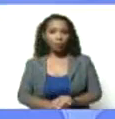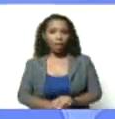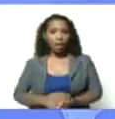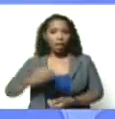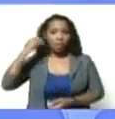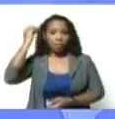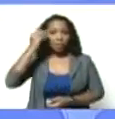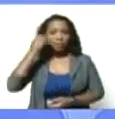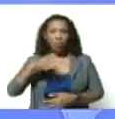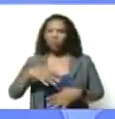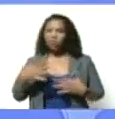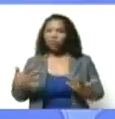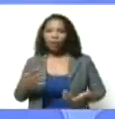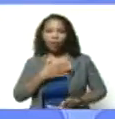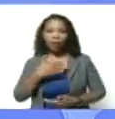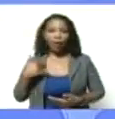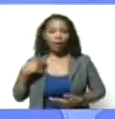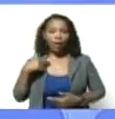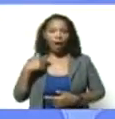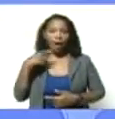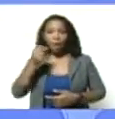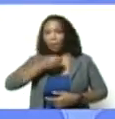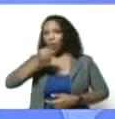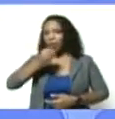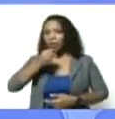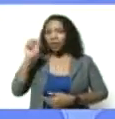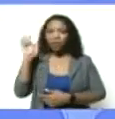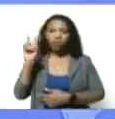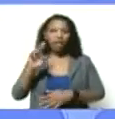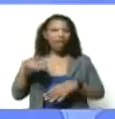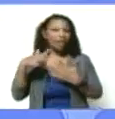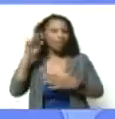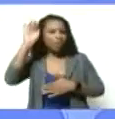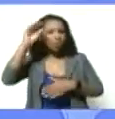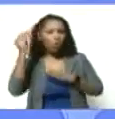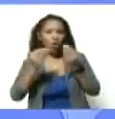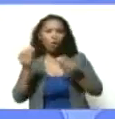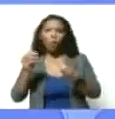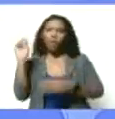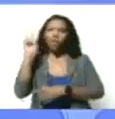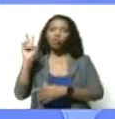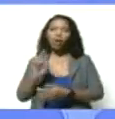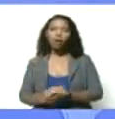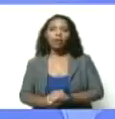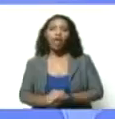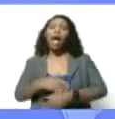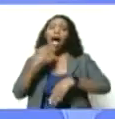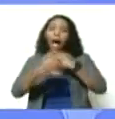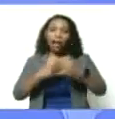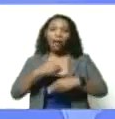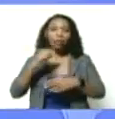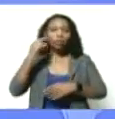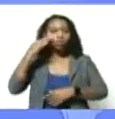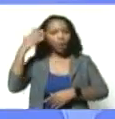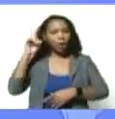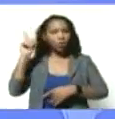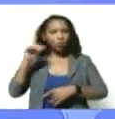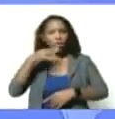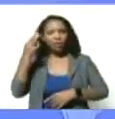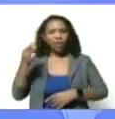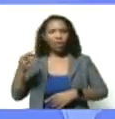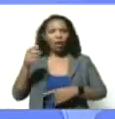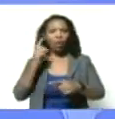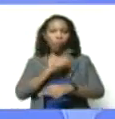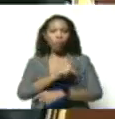Pensemos, ¿qué quería Earle de Venezuela? Que fuera Venezuela. Pensemos todo eso. Hagamos realidad sus sueños, queridos